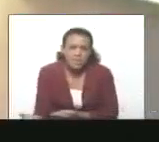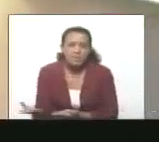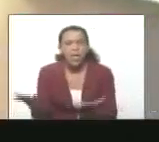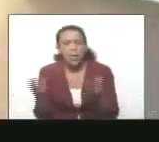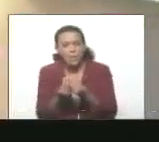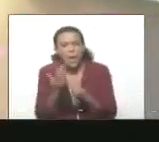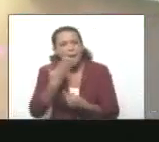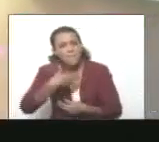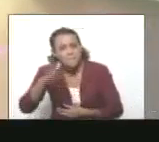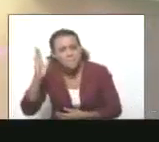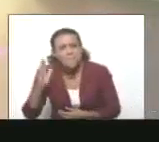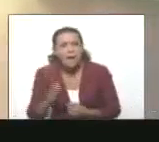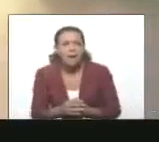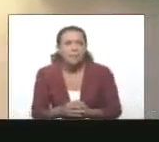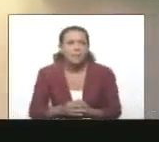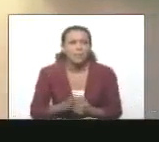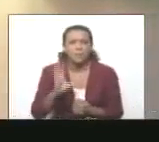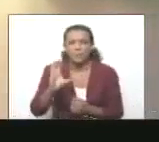me ha aceptado la invitación.